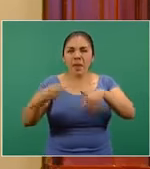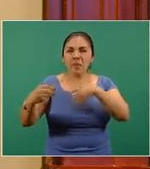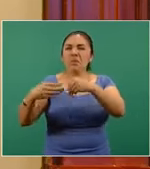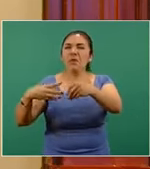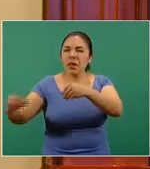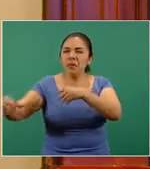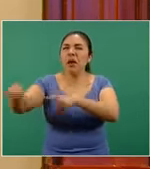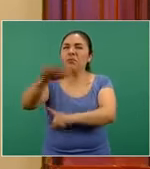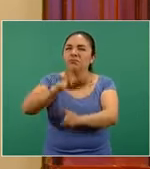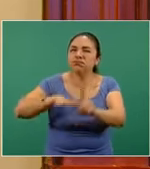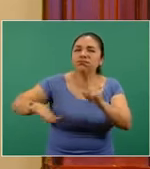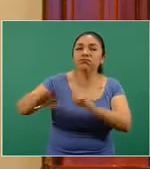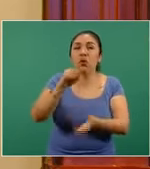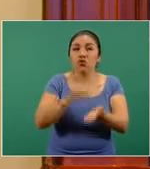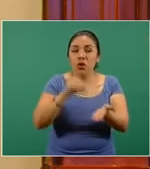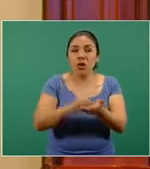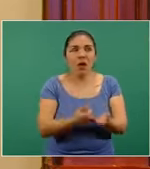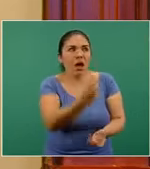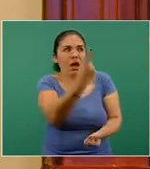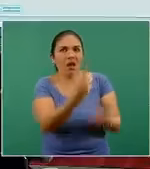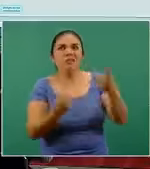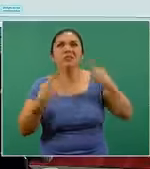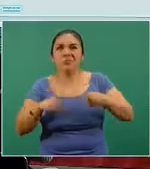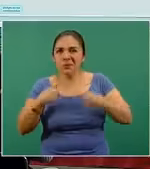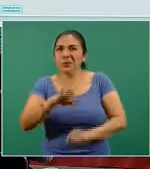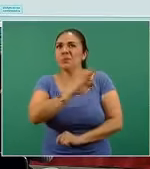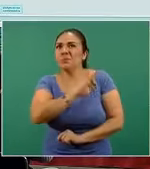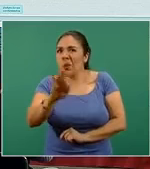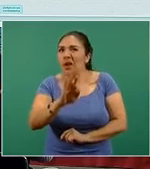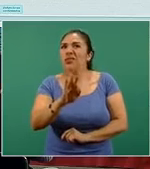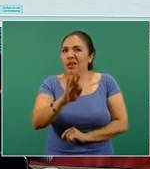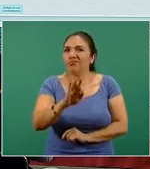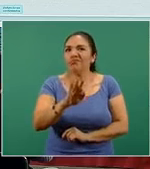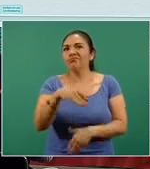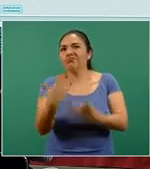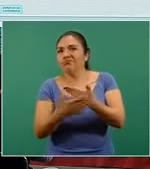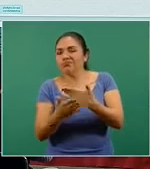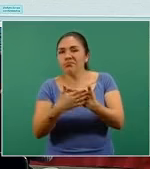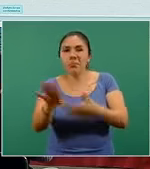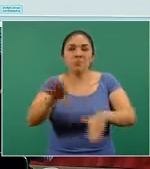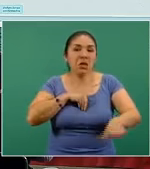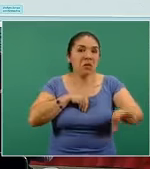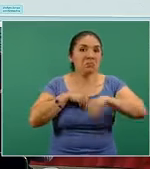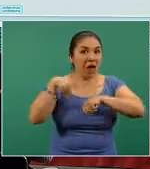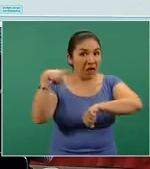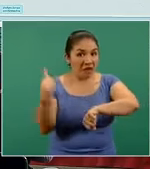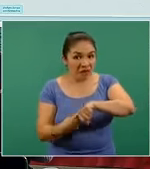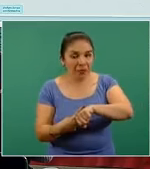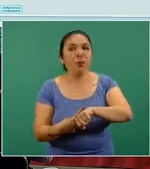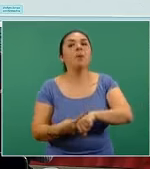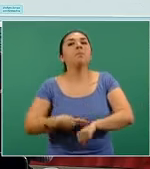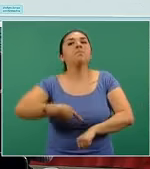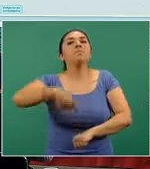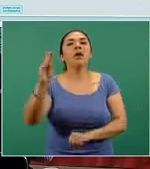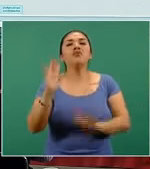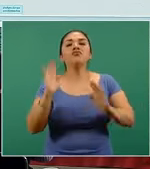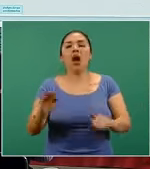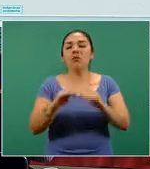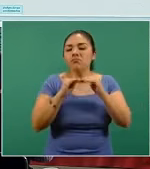tanto todavía tenemos personas susceptibles de contagiarse y enfermar, vamos a llegar a un